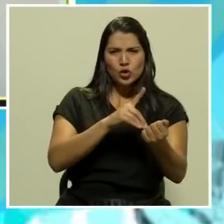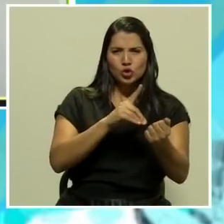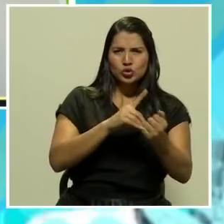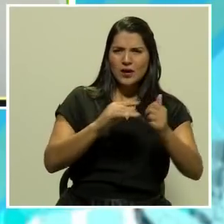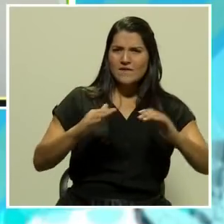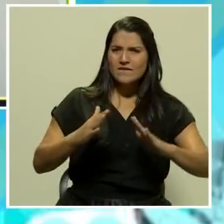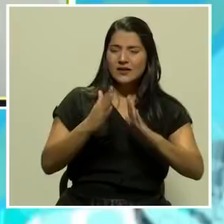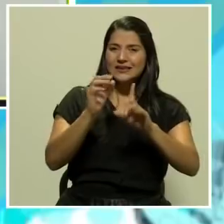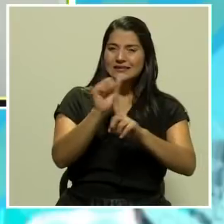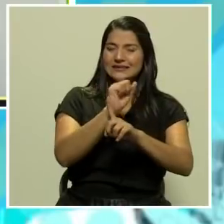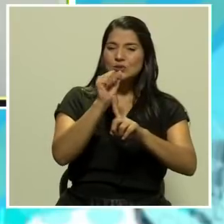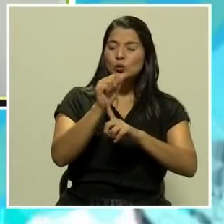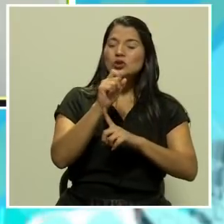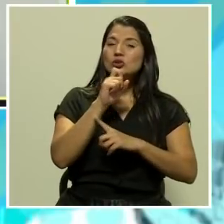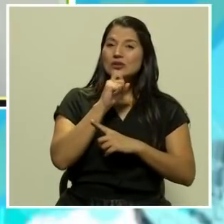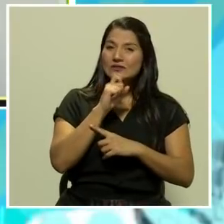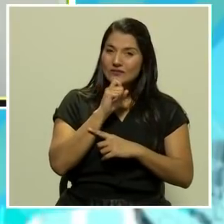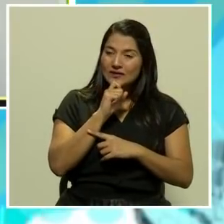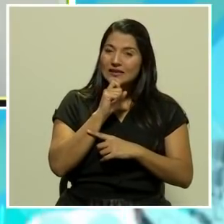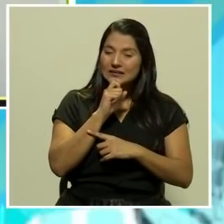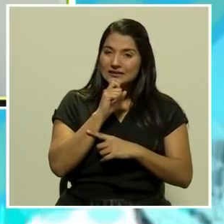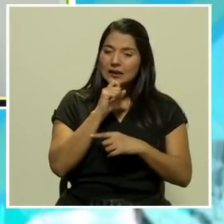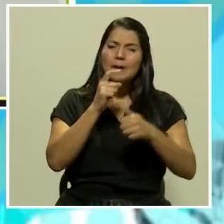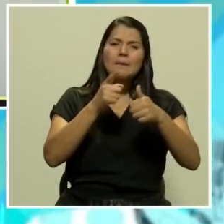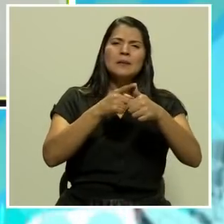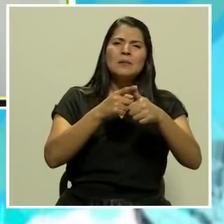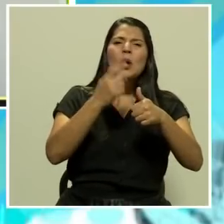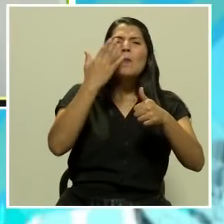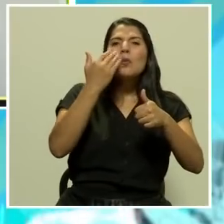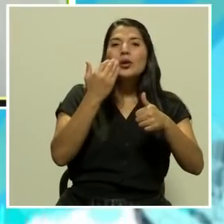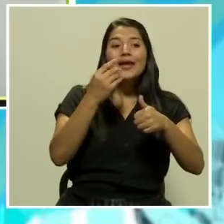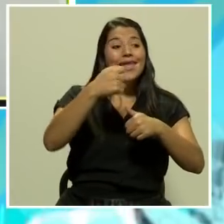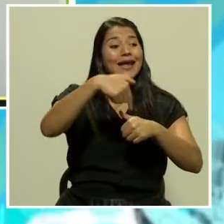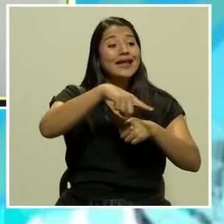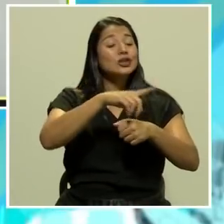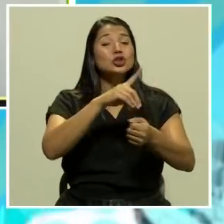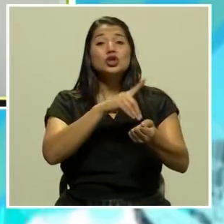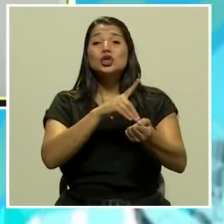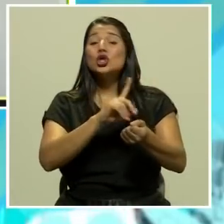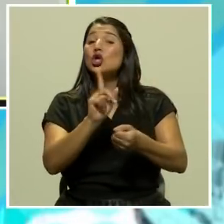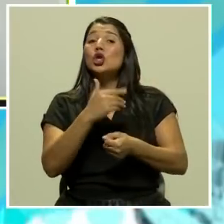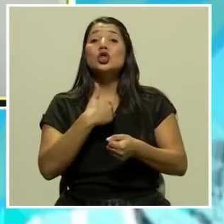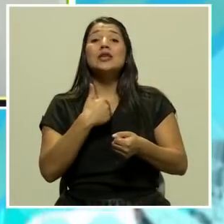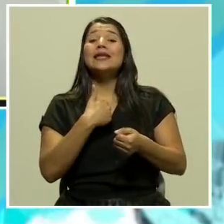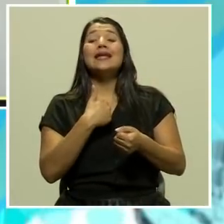muy difícil. Uno, por eso que estábamos hablando, que no tienen la libertad de poner el